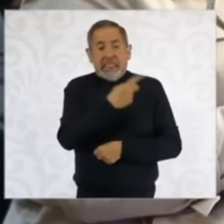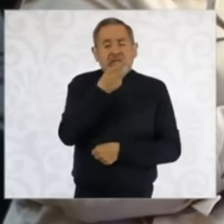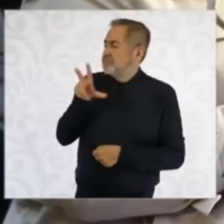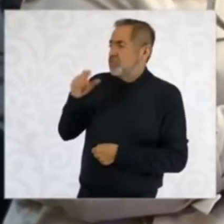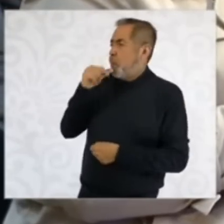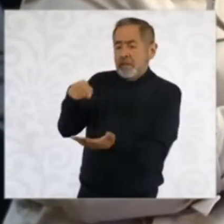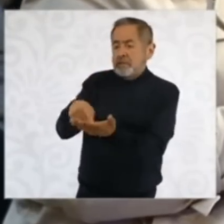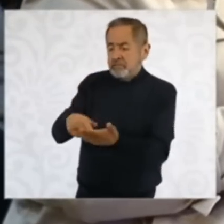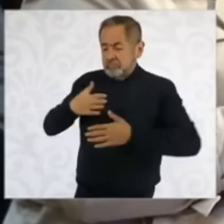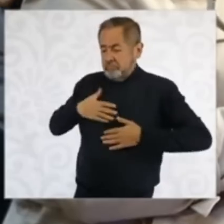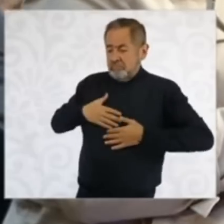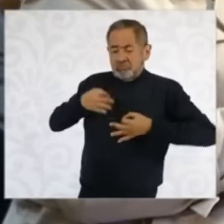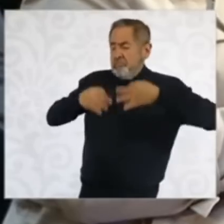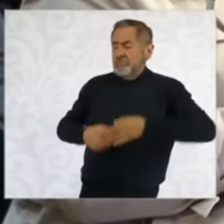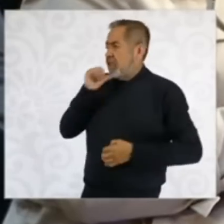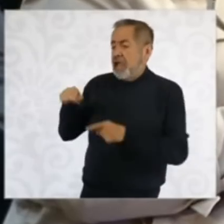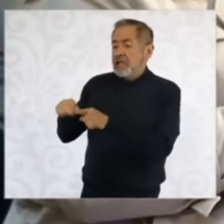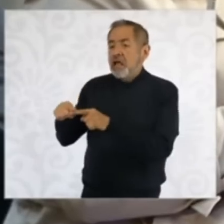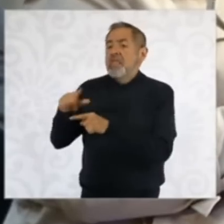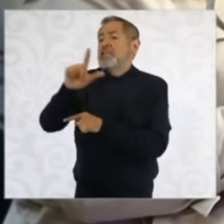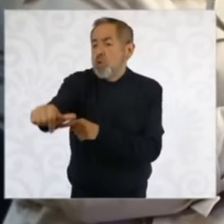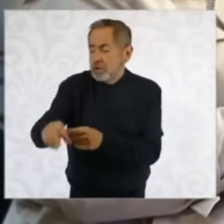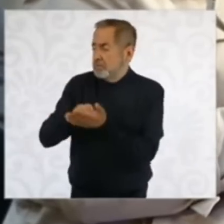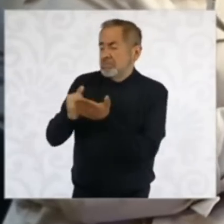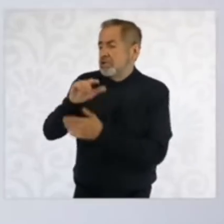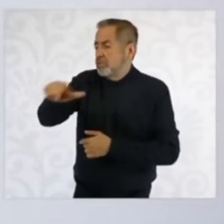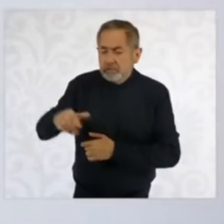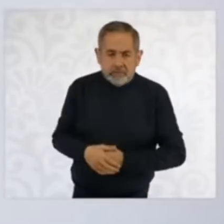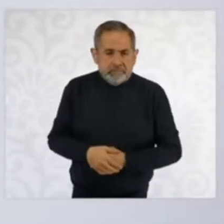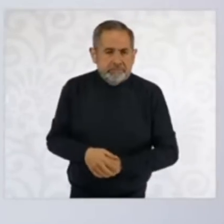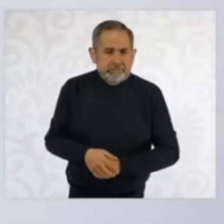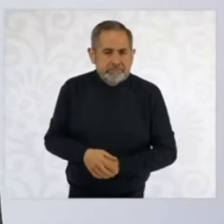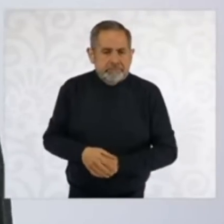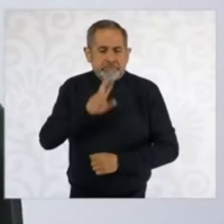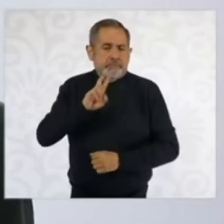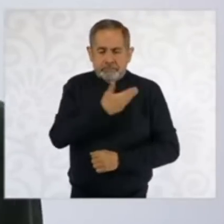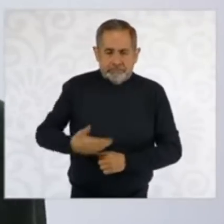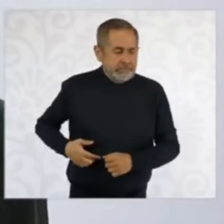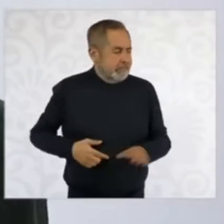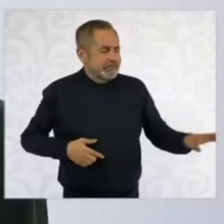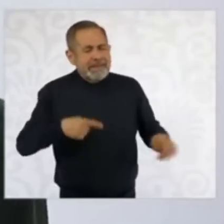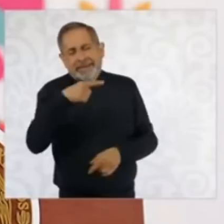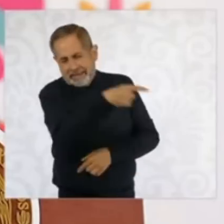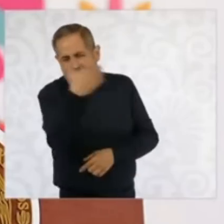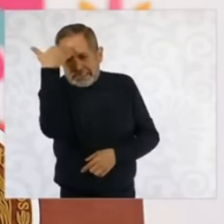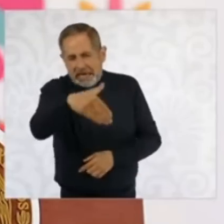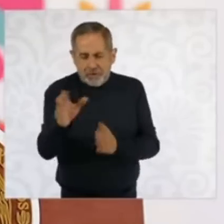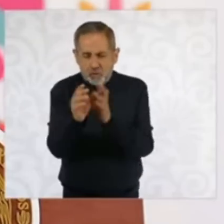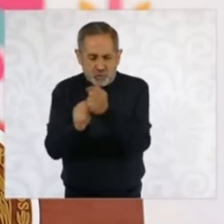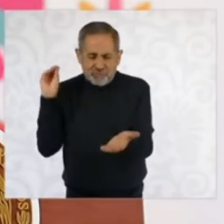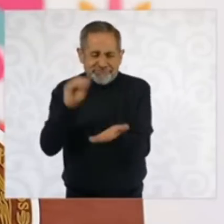la reforma al Poder Judicial, dado que fue publicada después de la reforma. El ministro sabe también que en el caso de reformas constitucionales